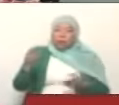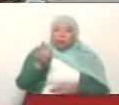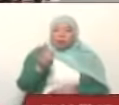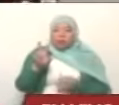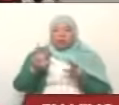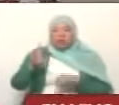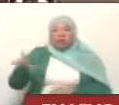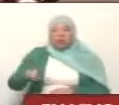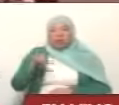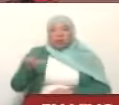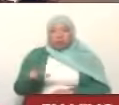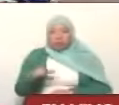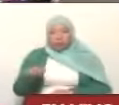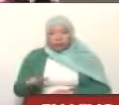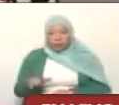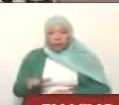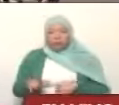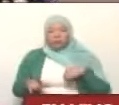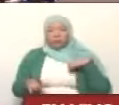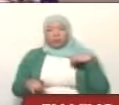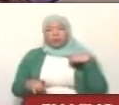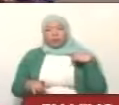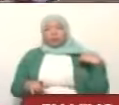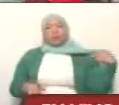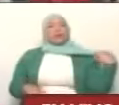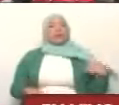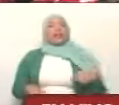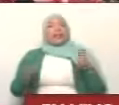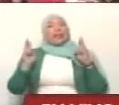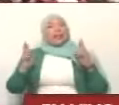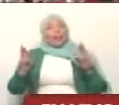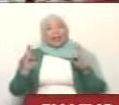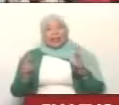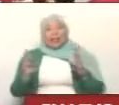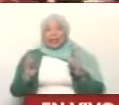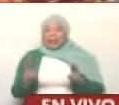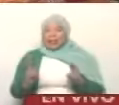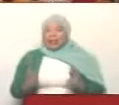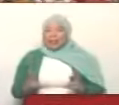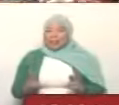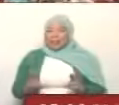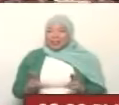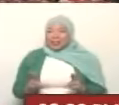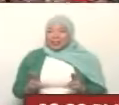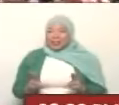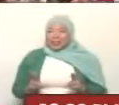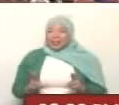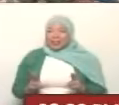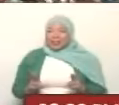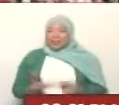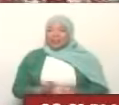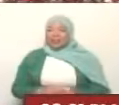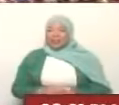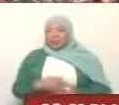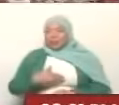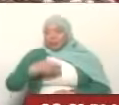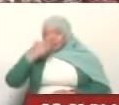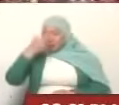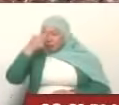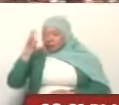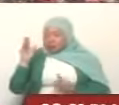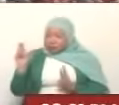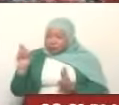28 de julio. Cúmplase, ínchala, así será, así será. Y